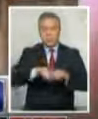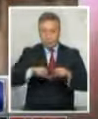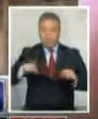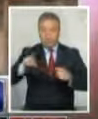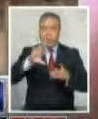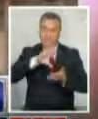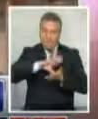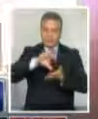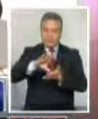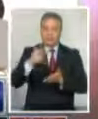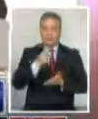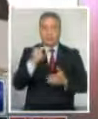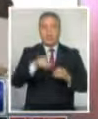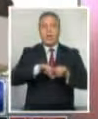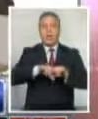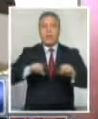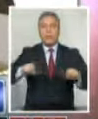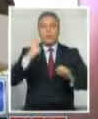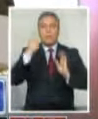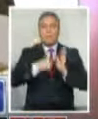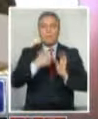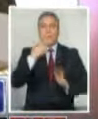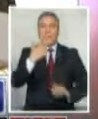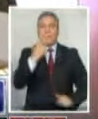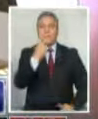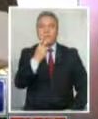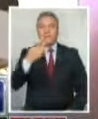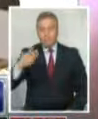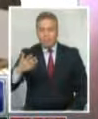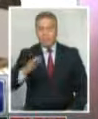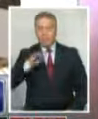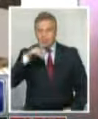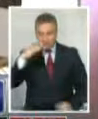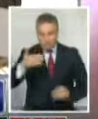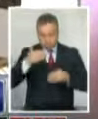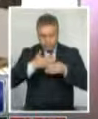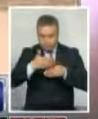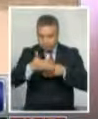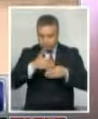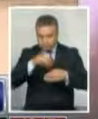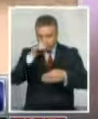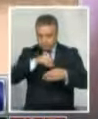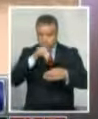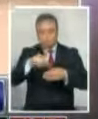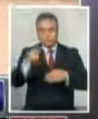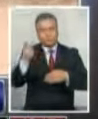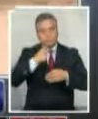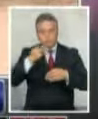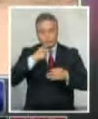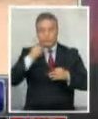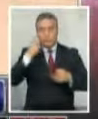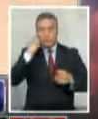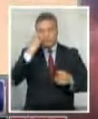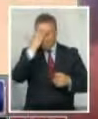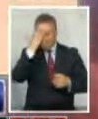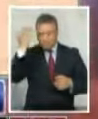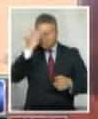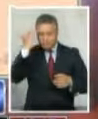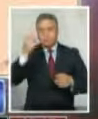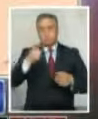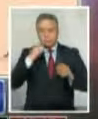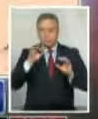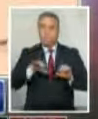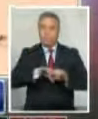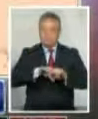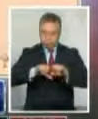en el Tratado de 1929, y luego, cuando se produjo la demarcación, ambos países, los peritos de ambos países, concordaron